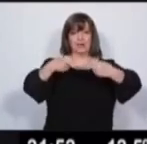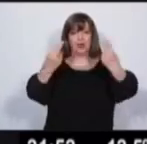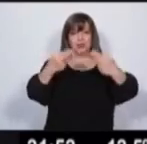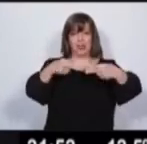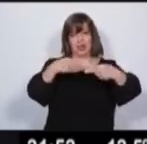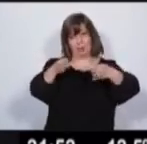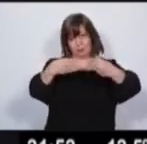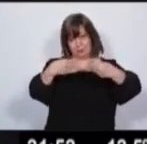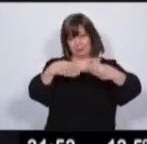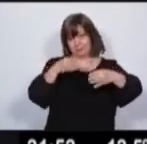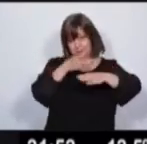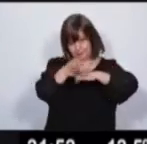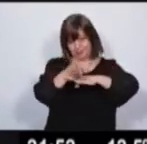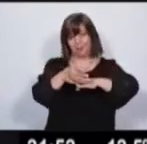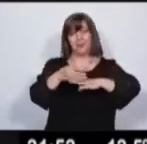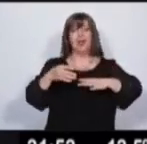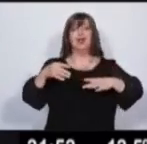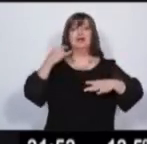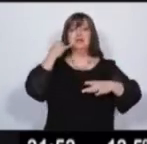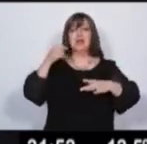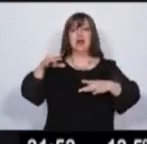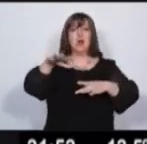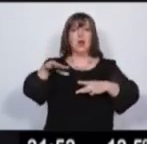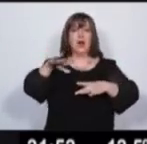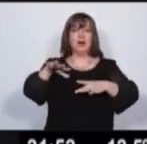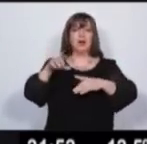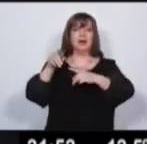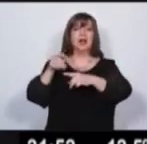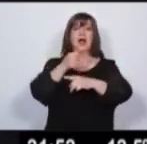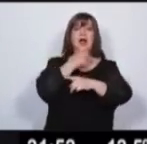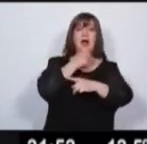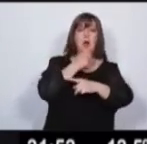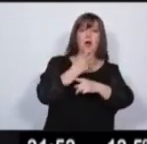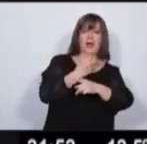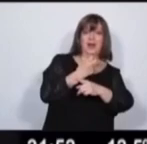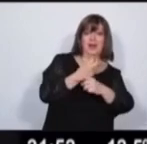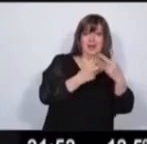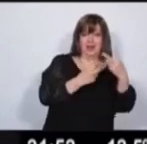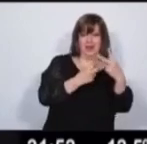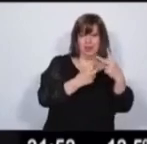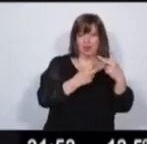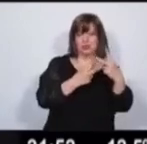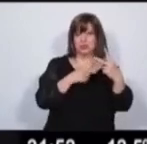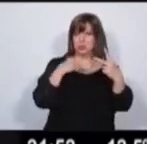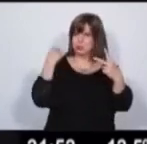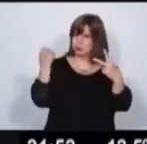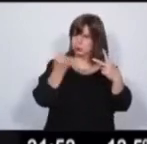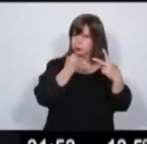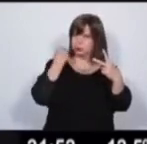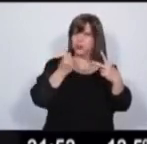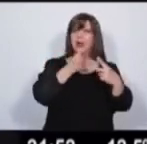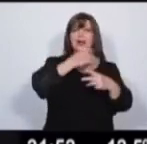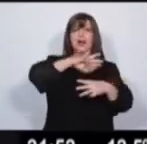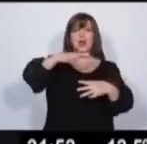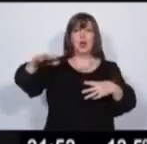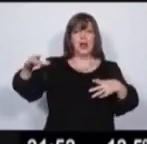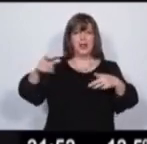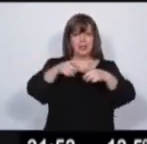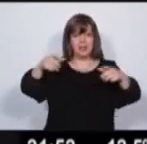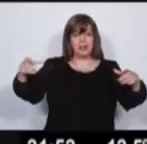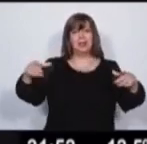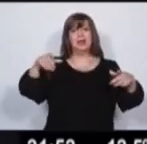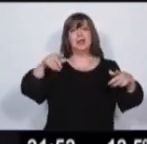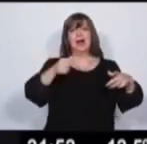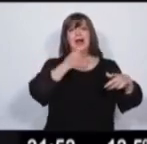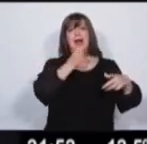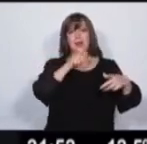utilizables centro logístico agua y energía estos es Río Grande tras base del